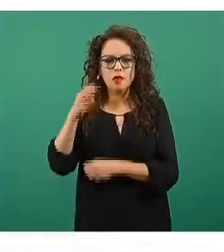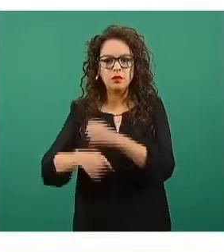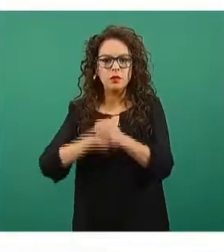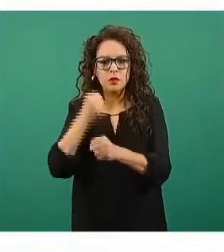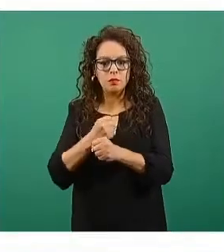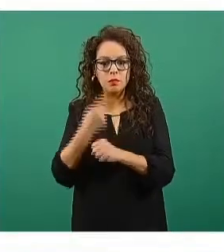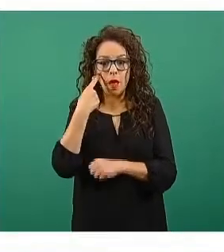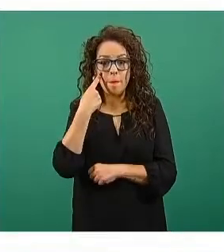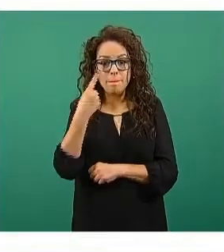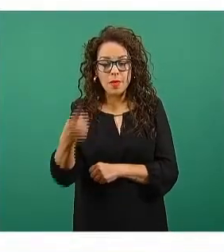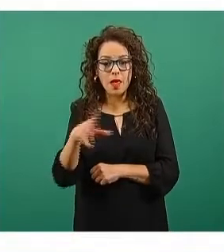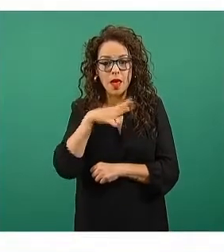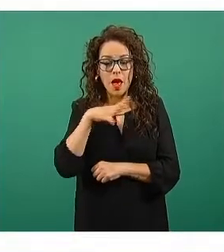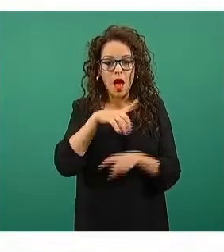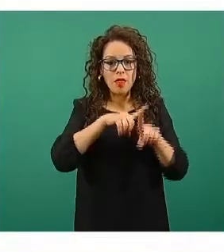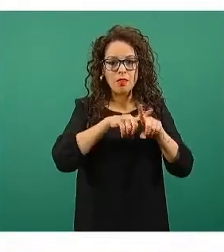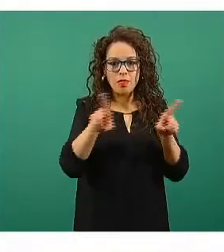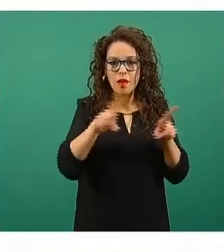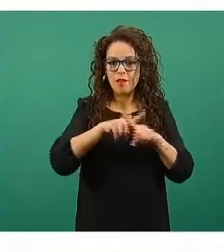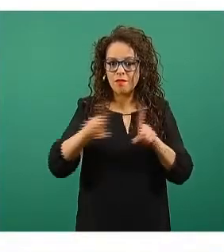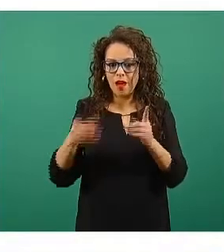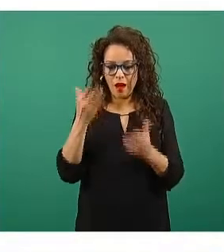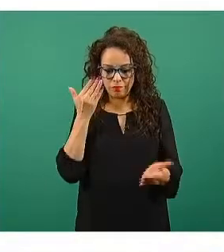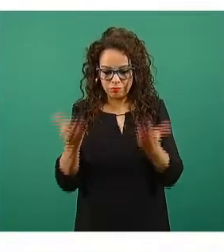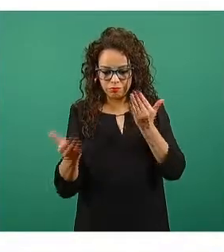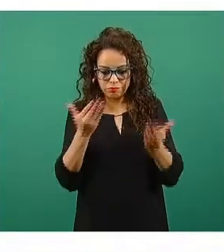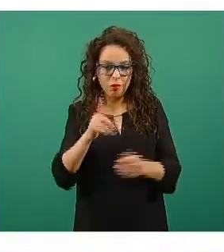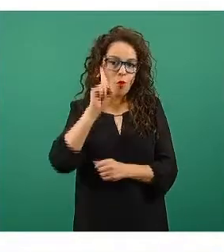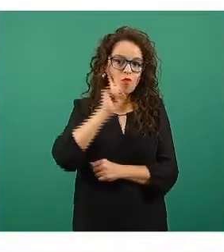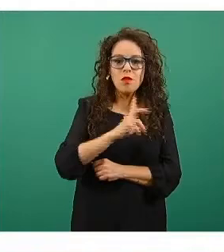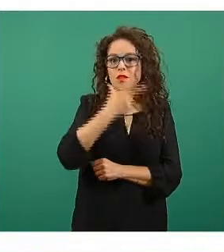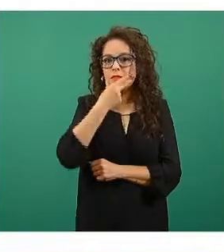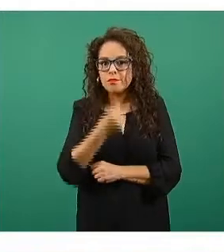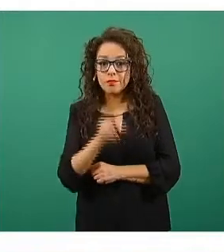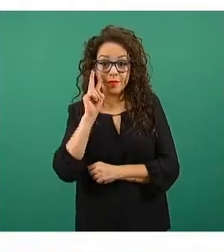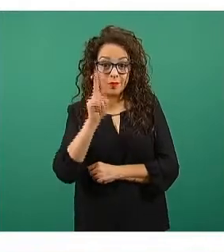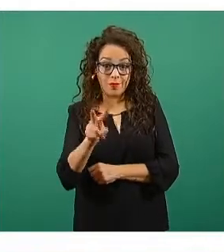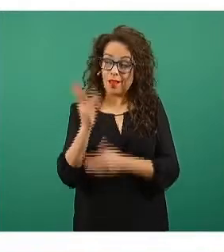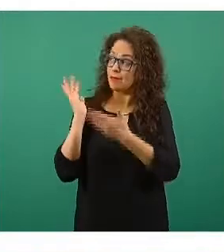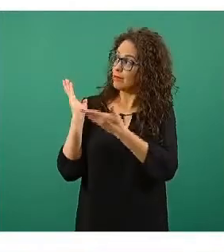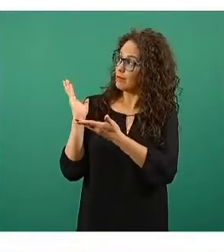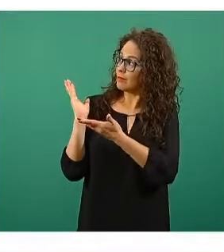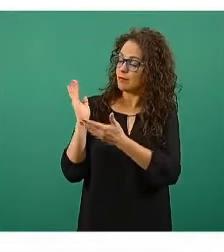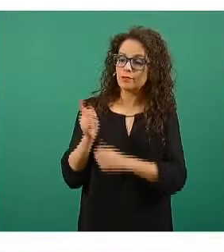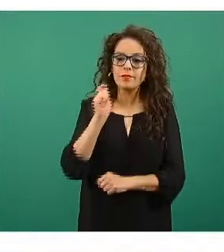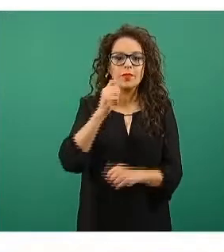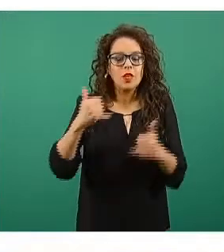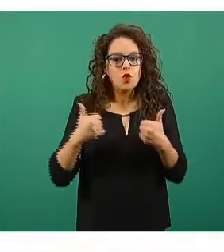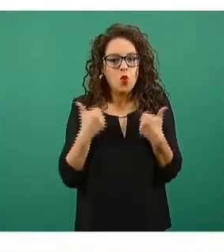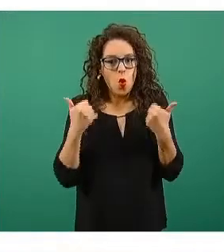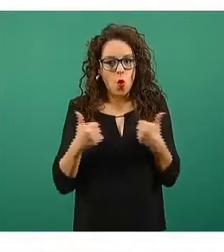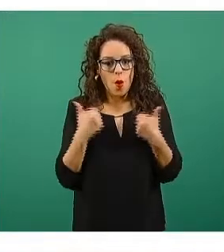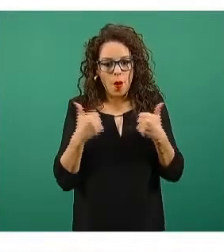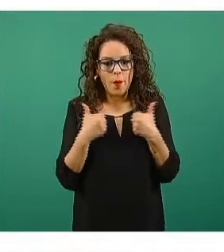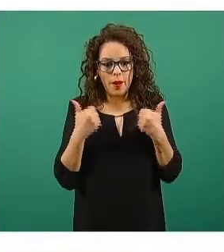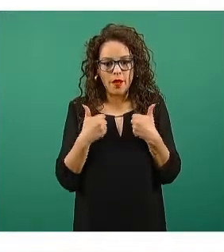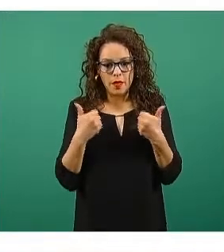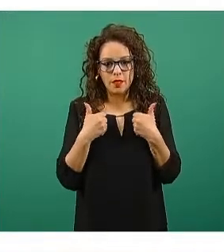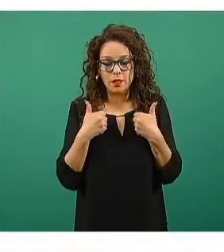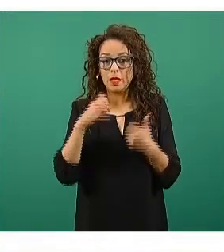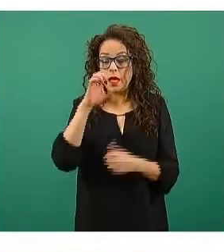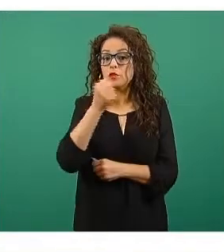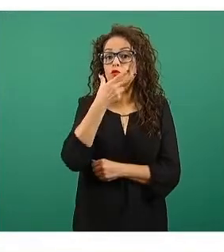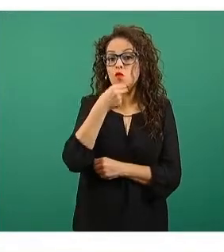una diferencia entre hombres y mujeres. Lo que reportan los adolescentes, si son